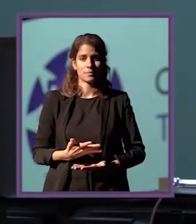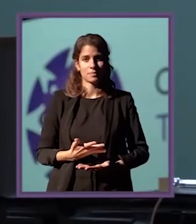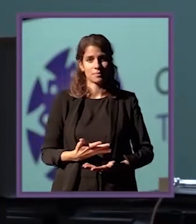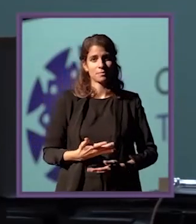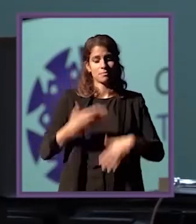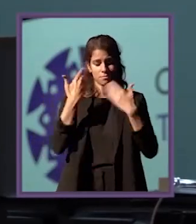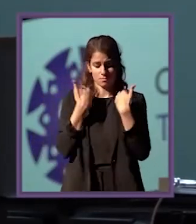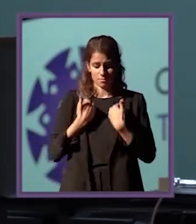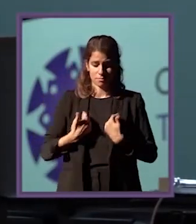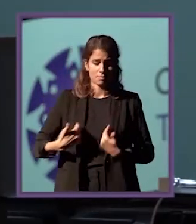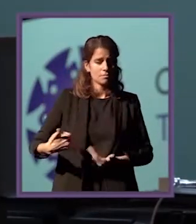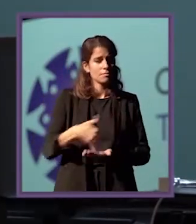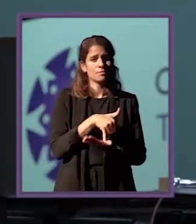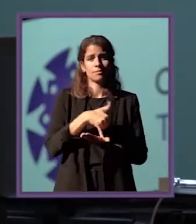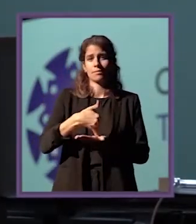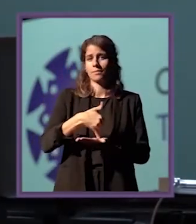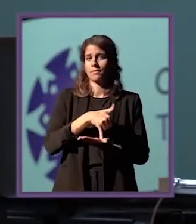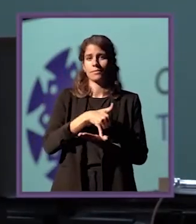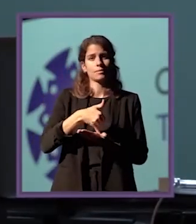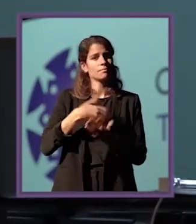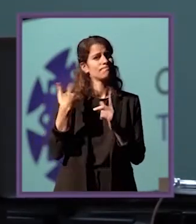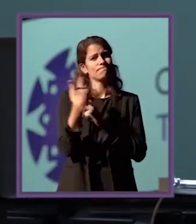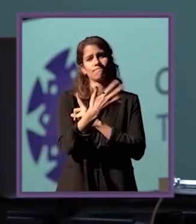no maltrates nunca mi fragilidad.